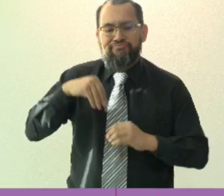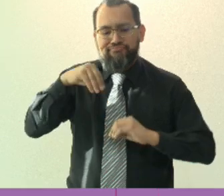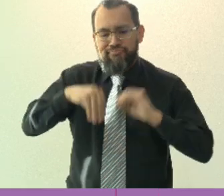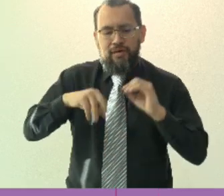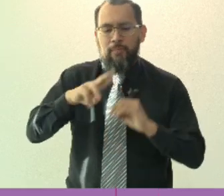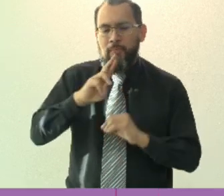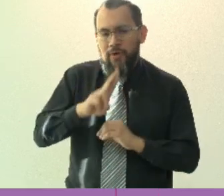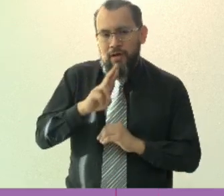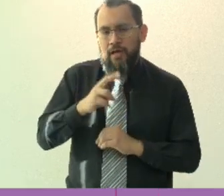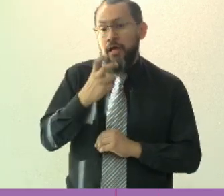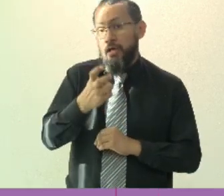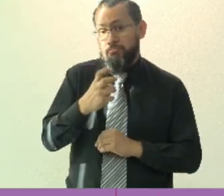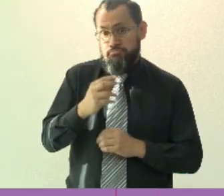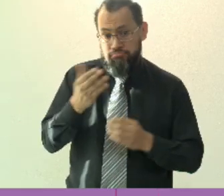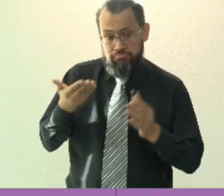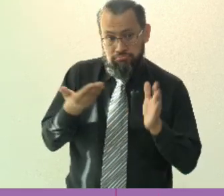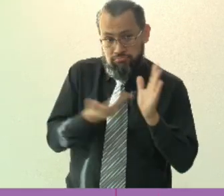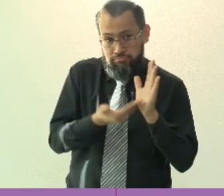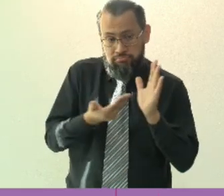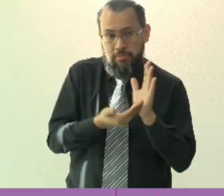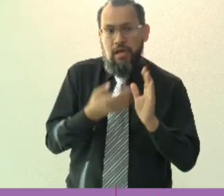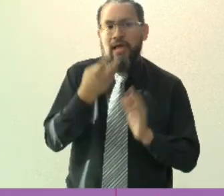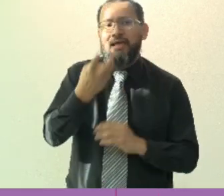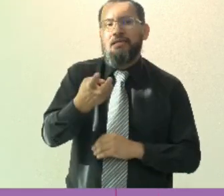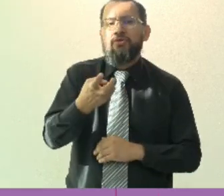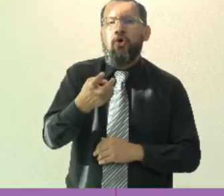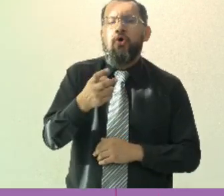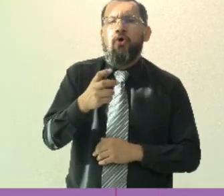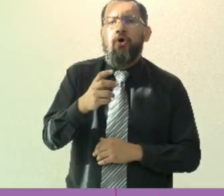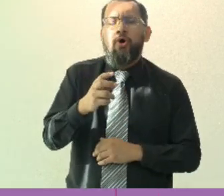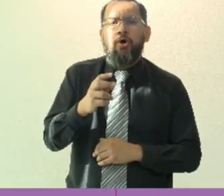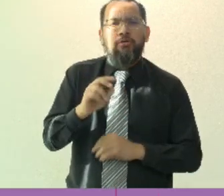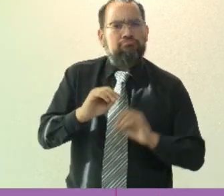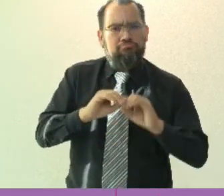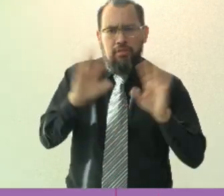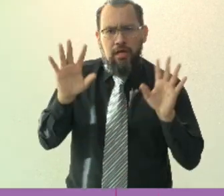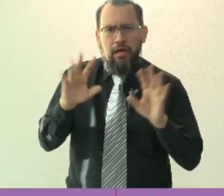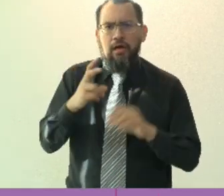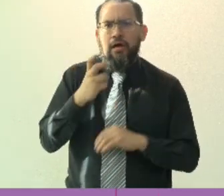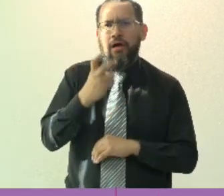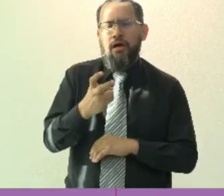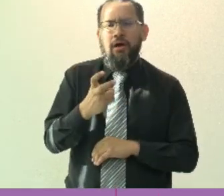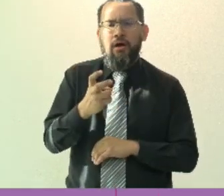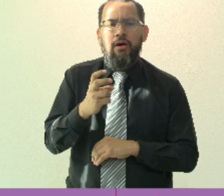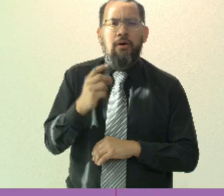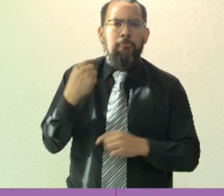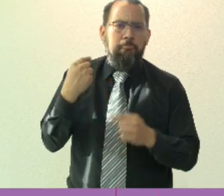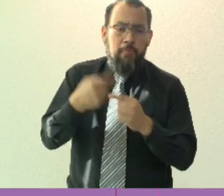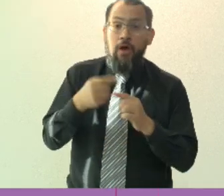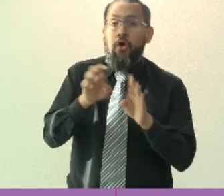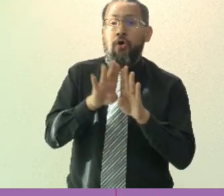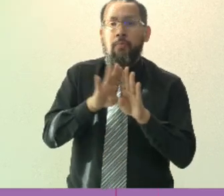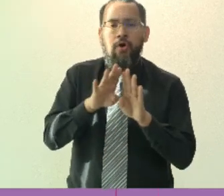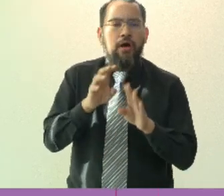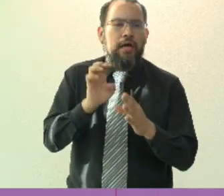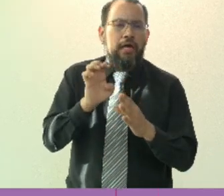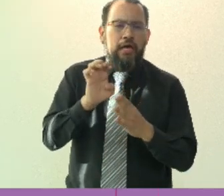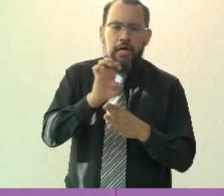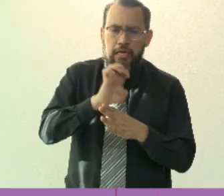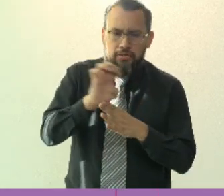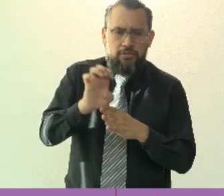lo señaló muy puntualmente, que es precisamente lo que dejamos de último y ya que tenemos las